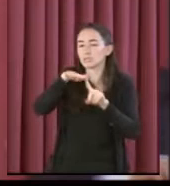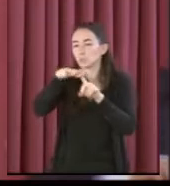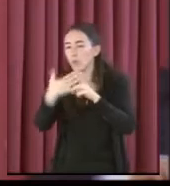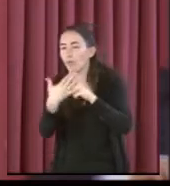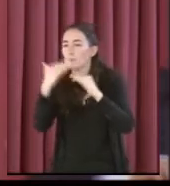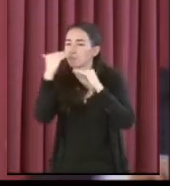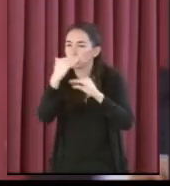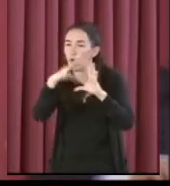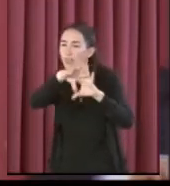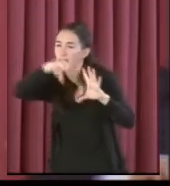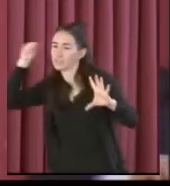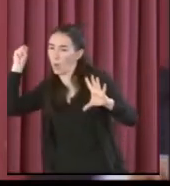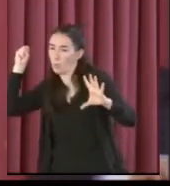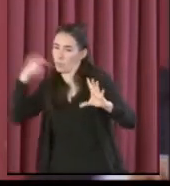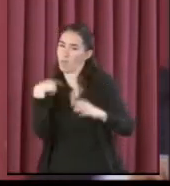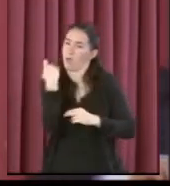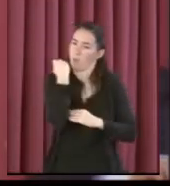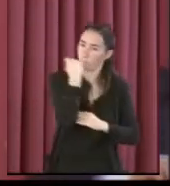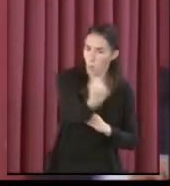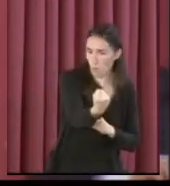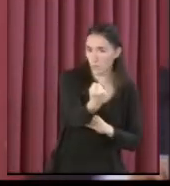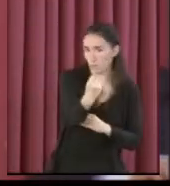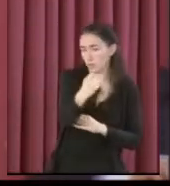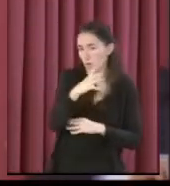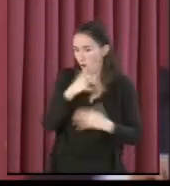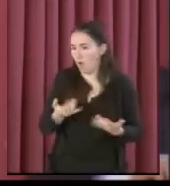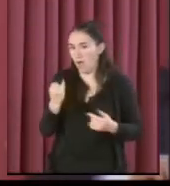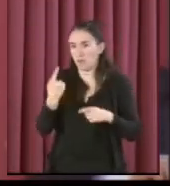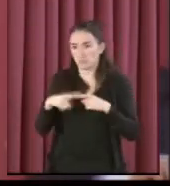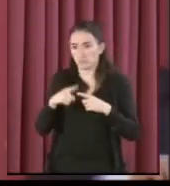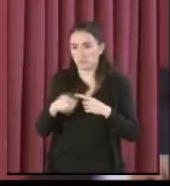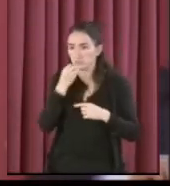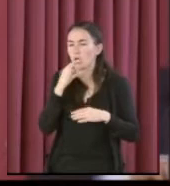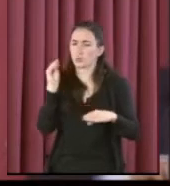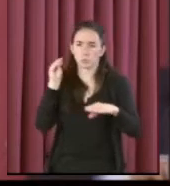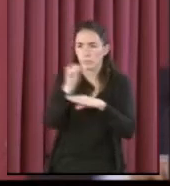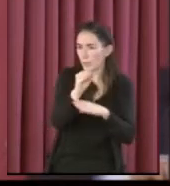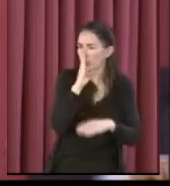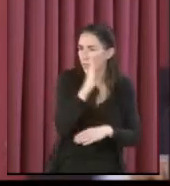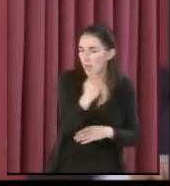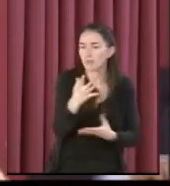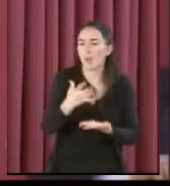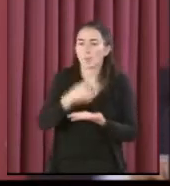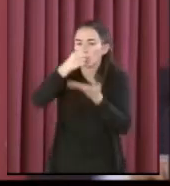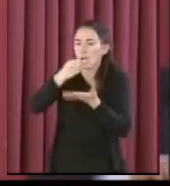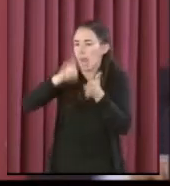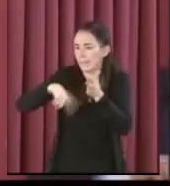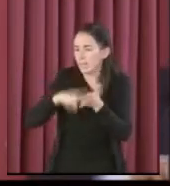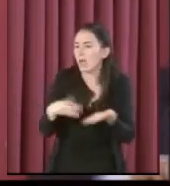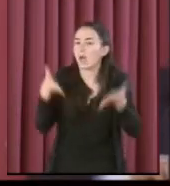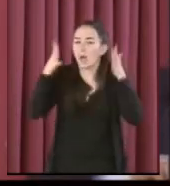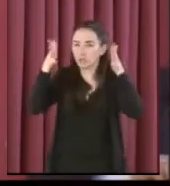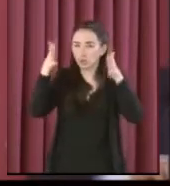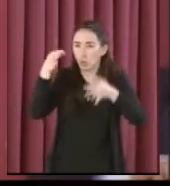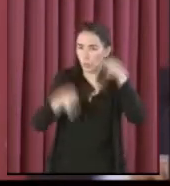desahucio, que se dota día a día de herramientas eficaces: subvenciones directas, bolsa de alquiler, asesoría jurídica, mediación con